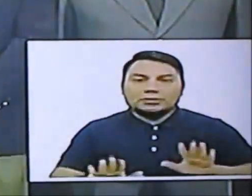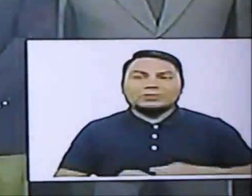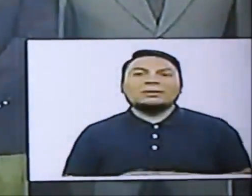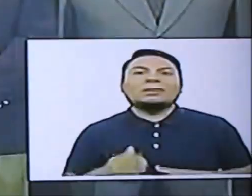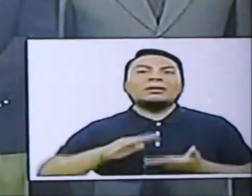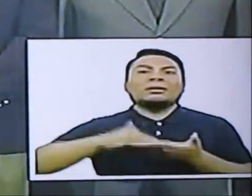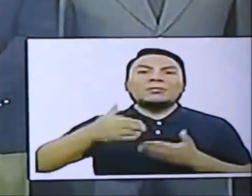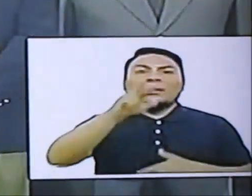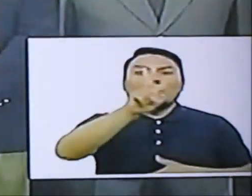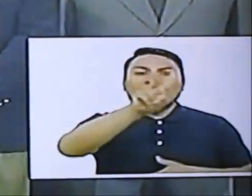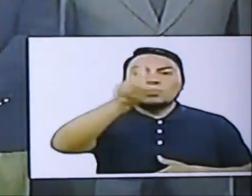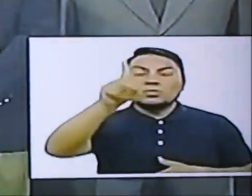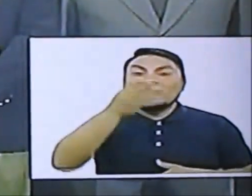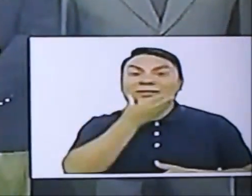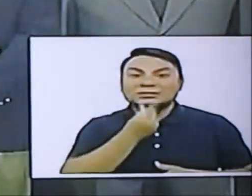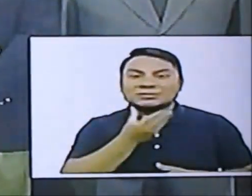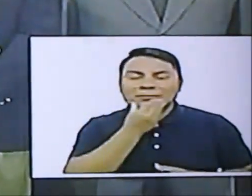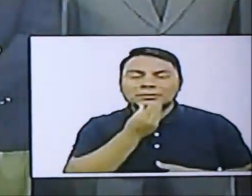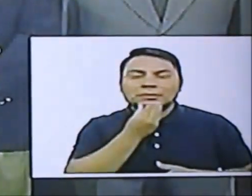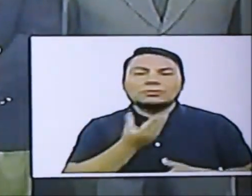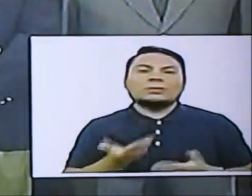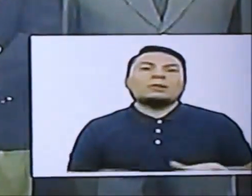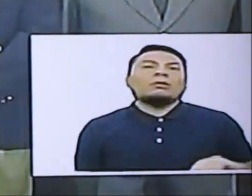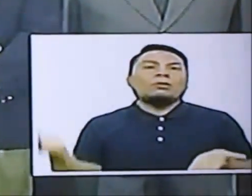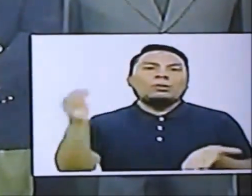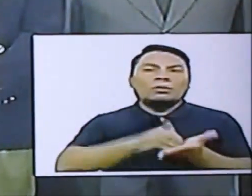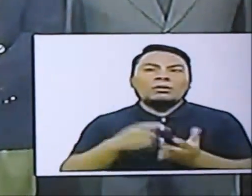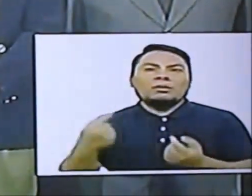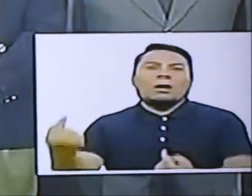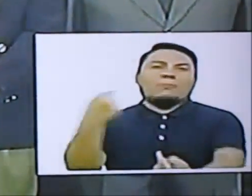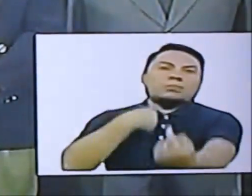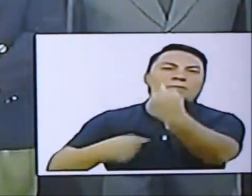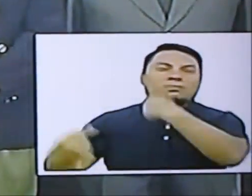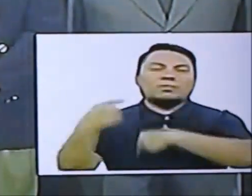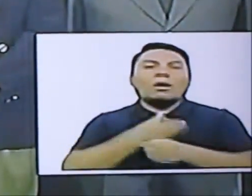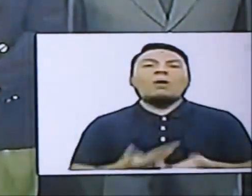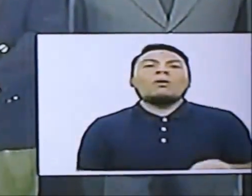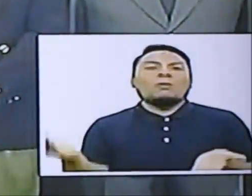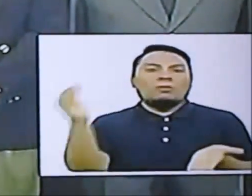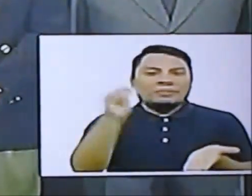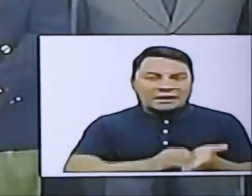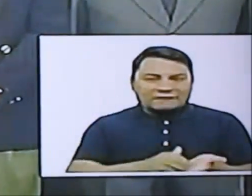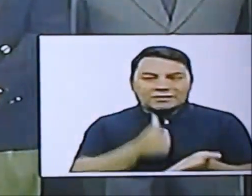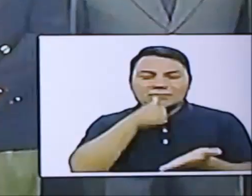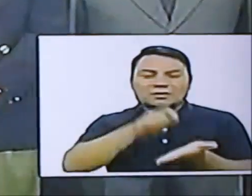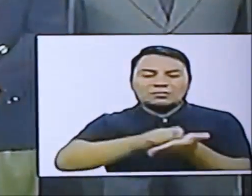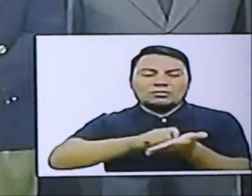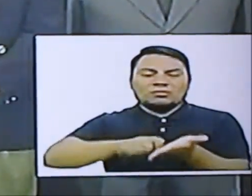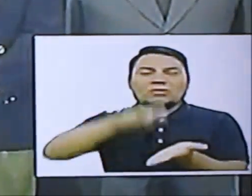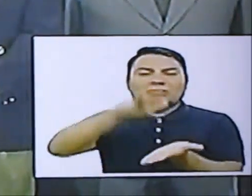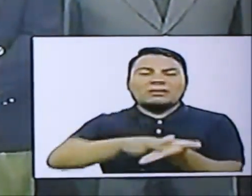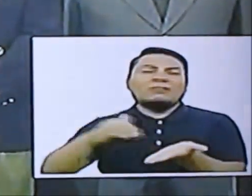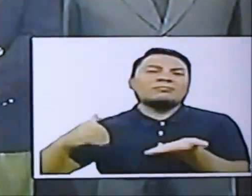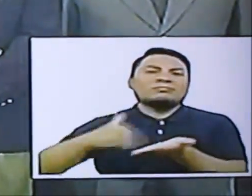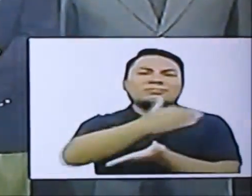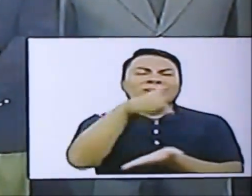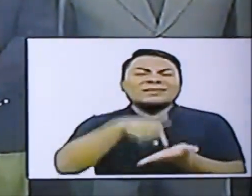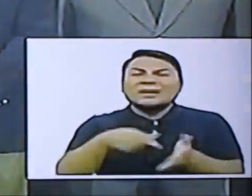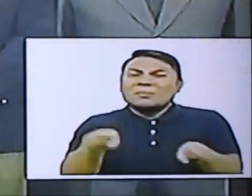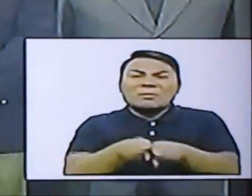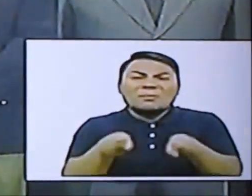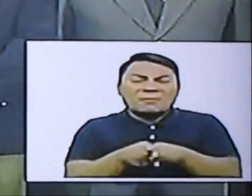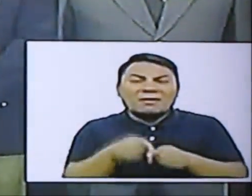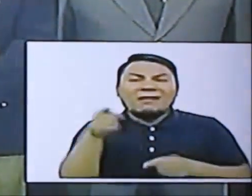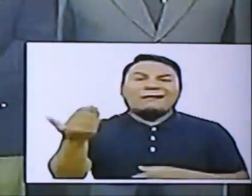diciembre se ha vuelto a la carga con una nueva moción que tiene los mismos argumentos